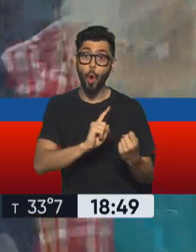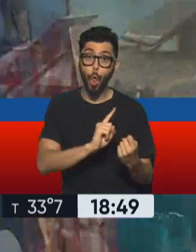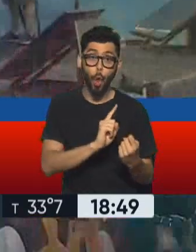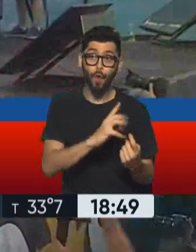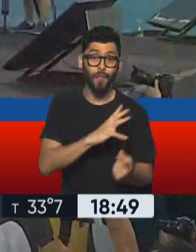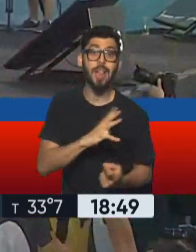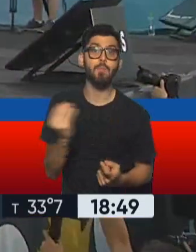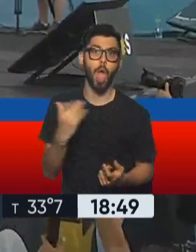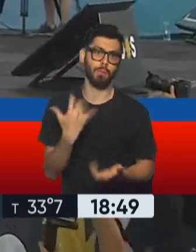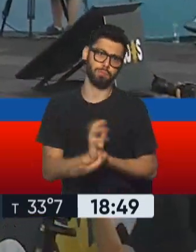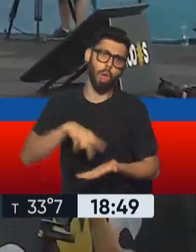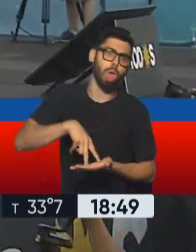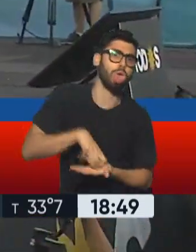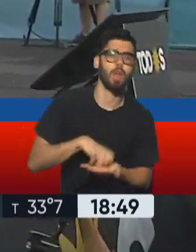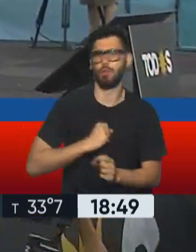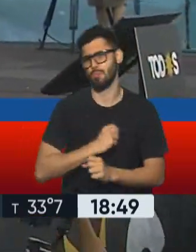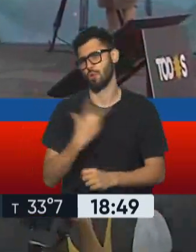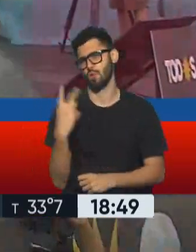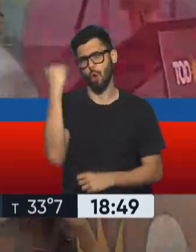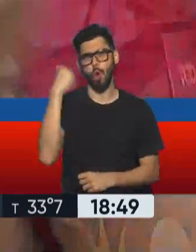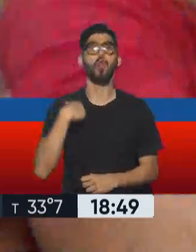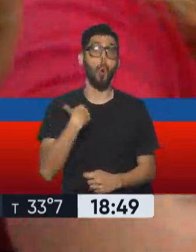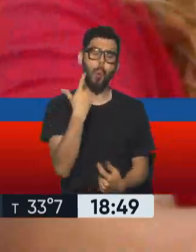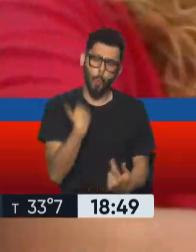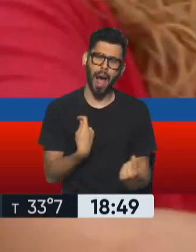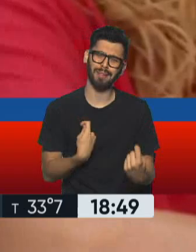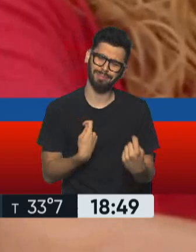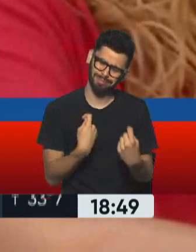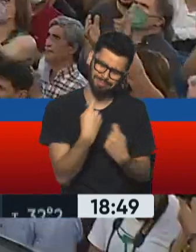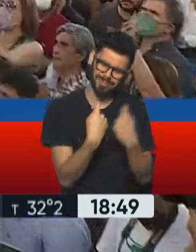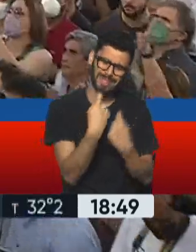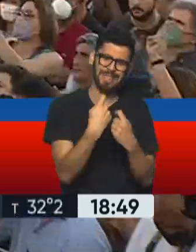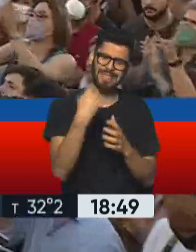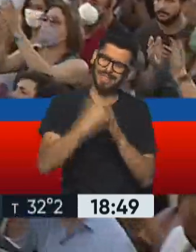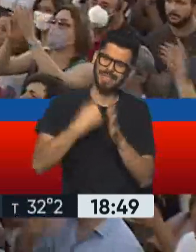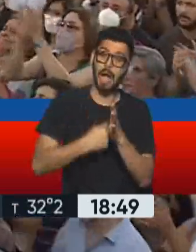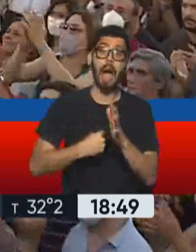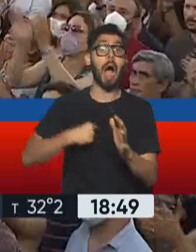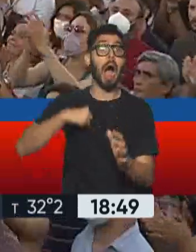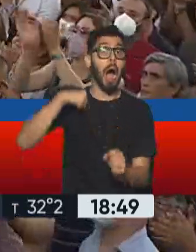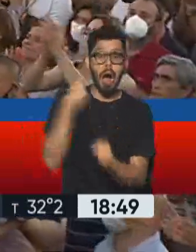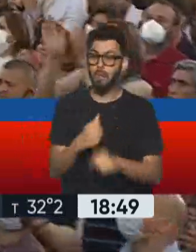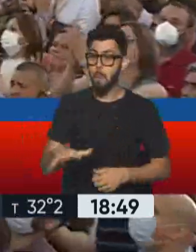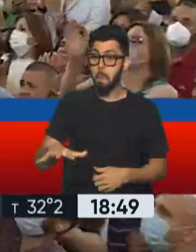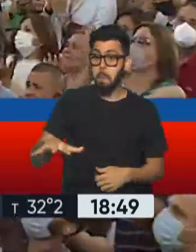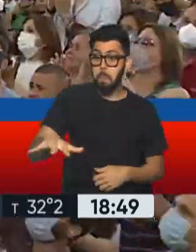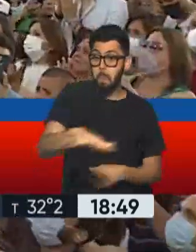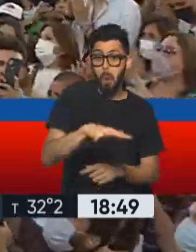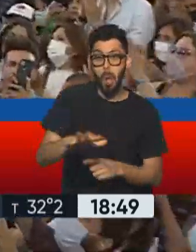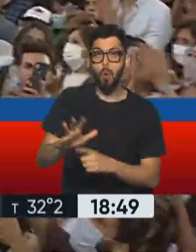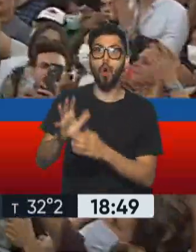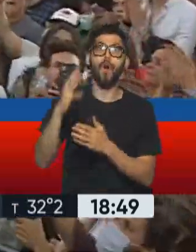a arrodillar, porque vamos a negociar hasta que nuestro pueblo no vea en riesgo